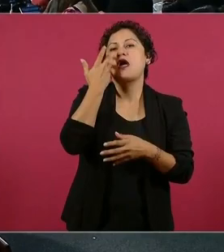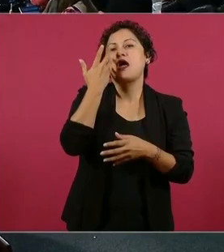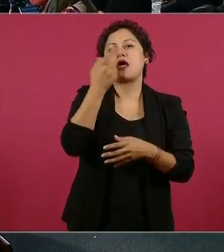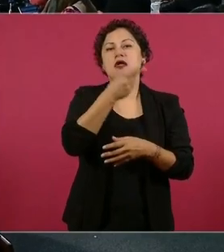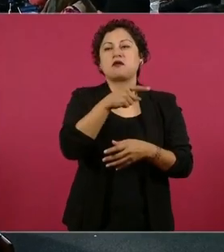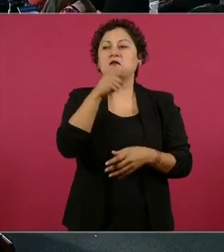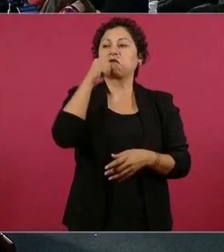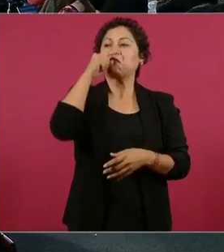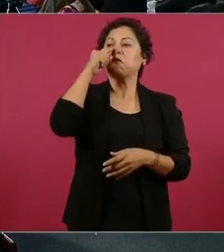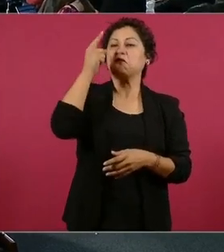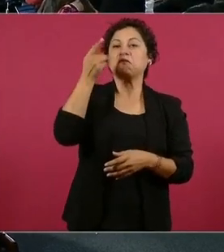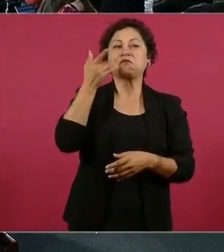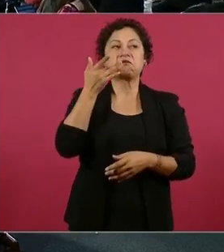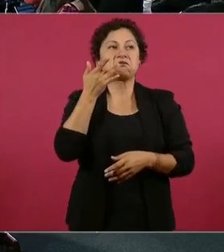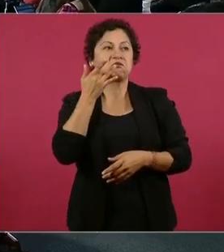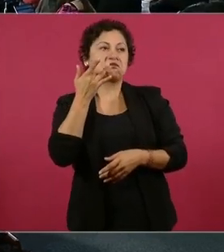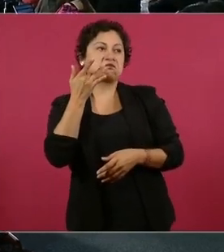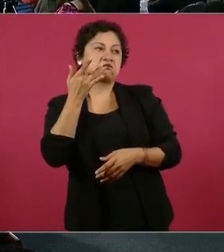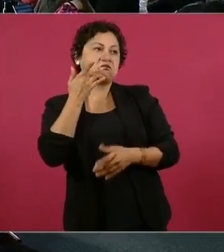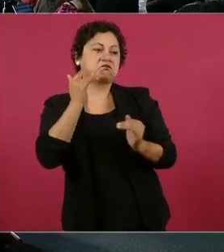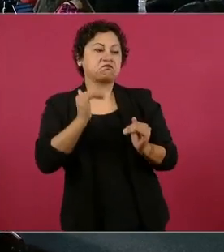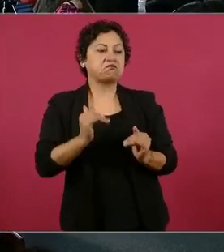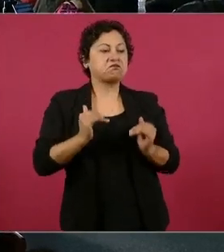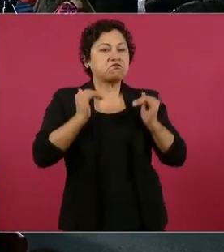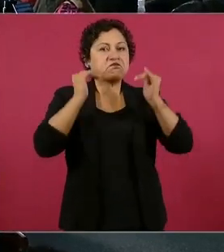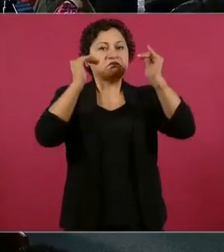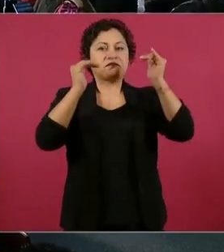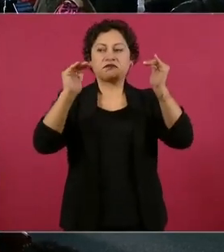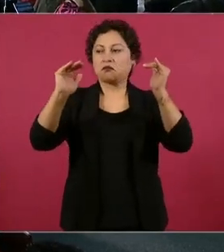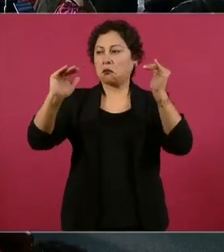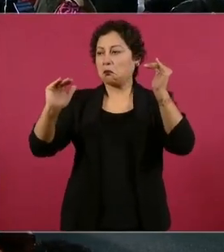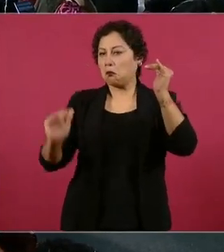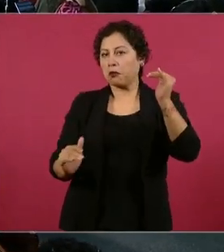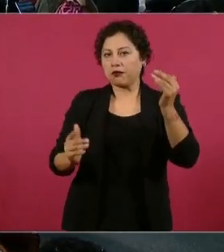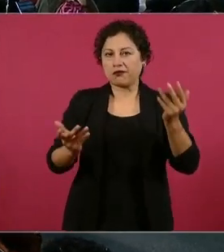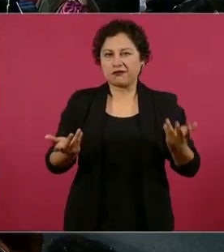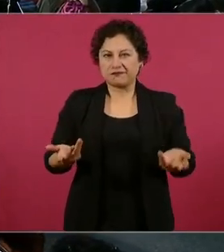ínfulas de superioridad,